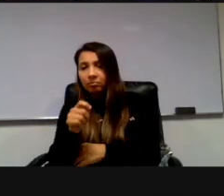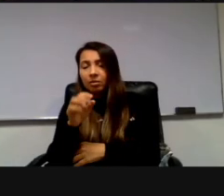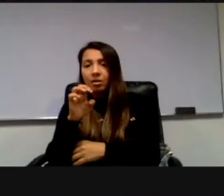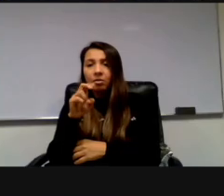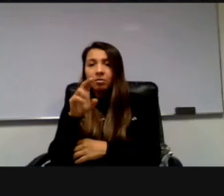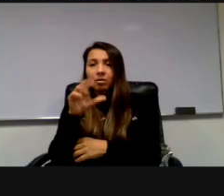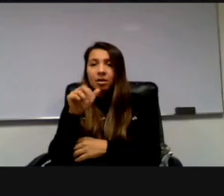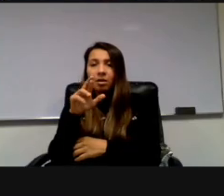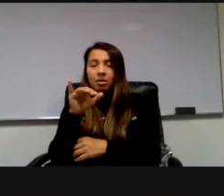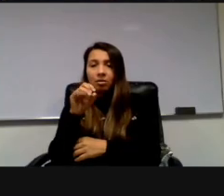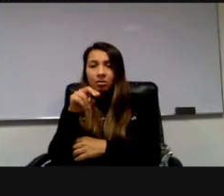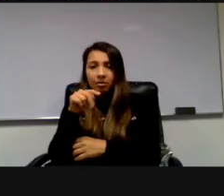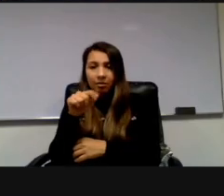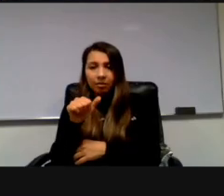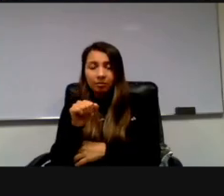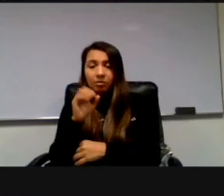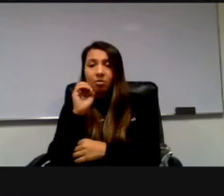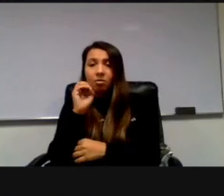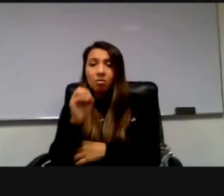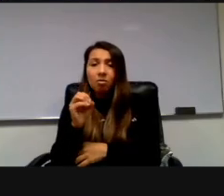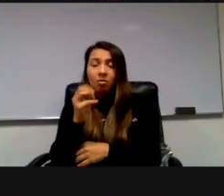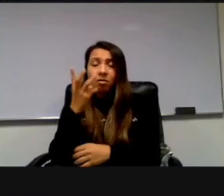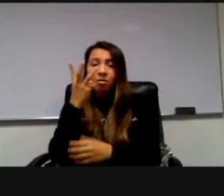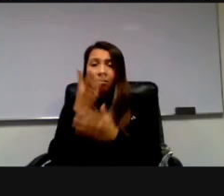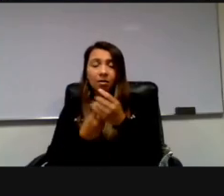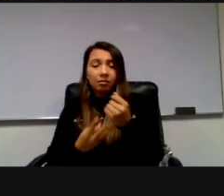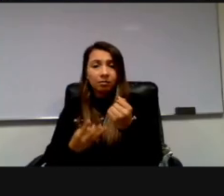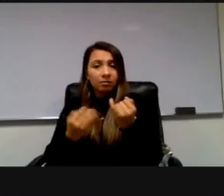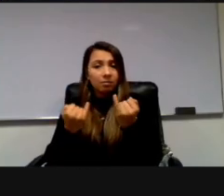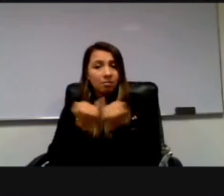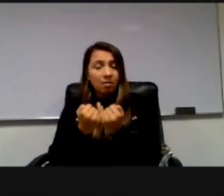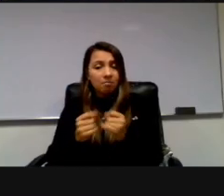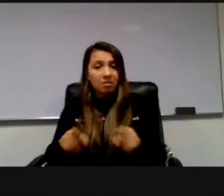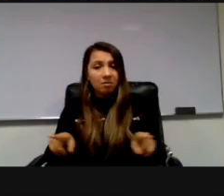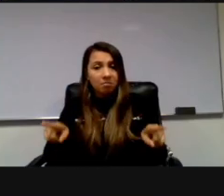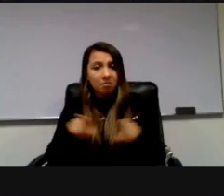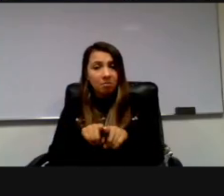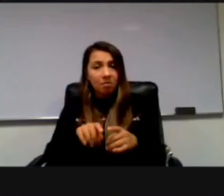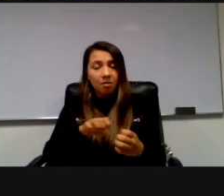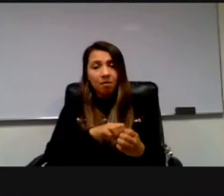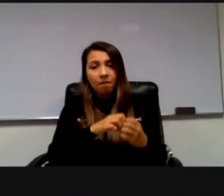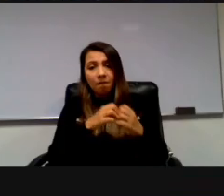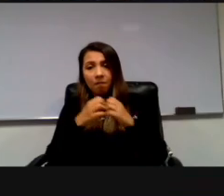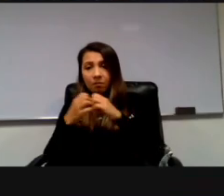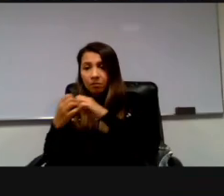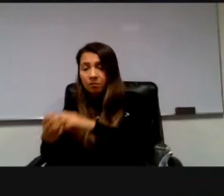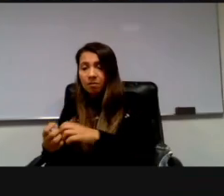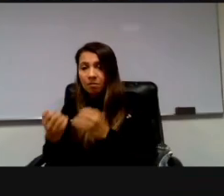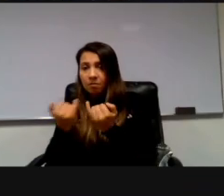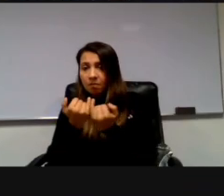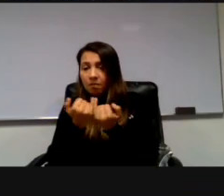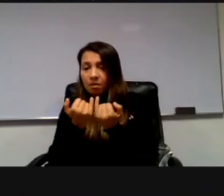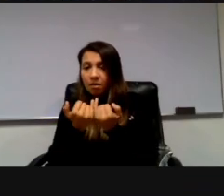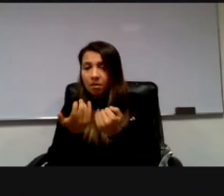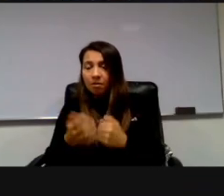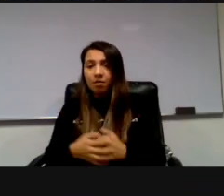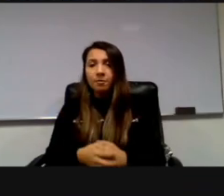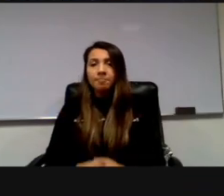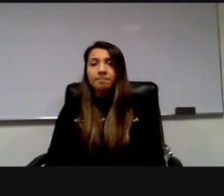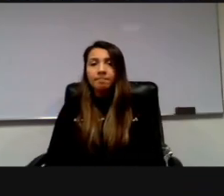son más antiguos, ¿no? O si los 3 evolucionaron al mismo tiempo de una única entidad